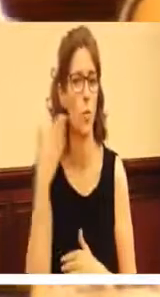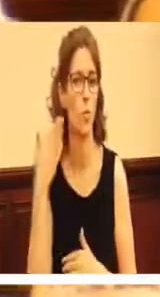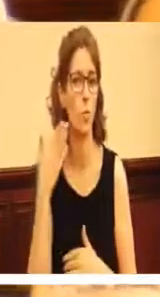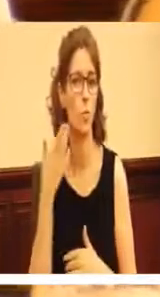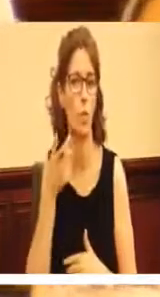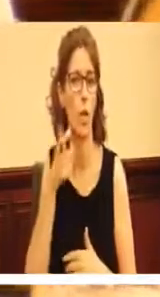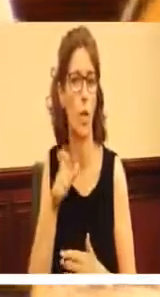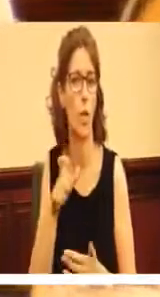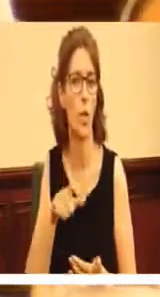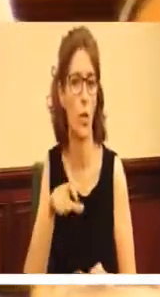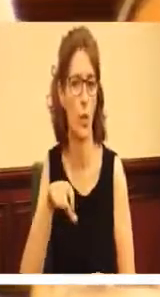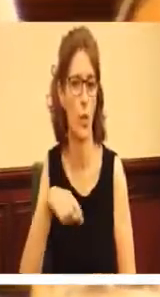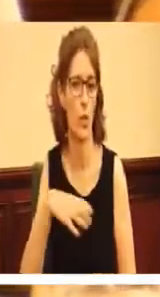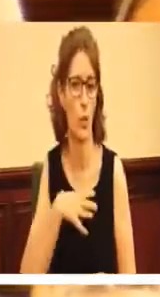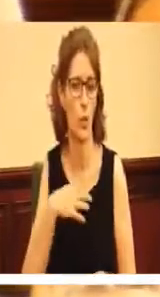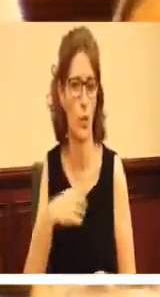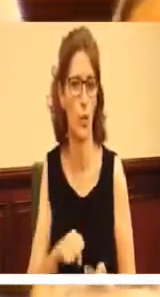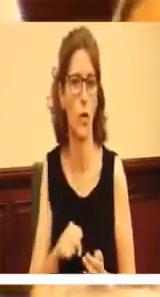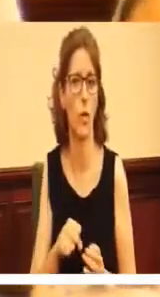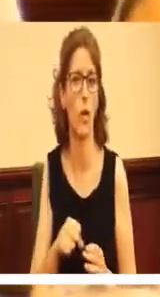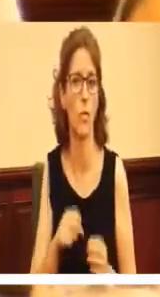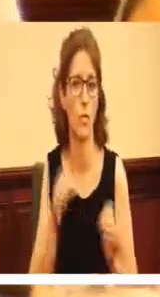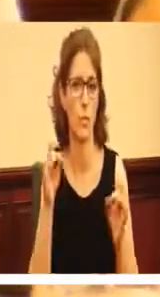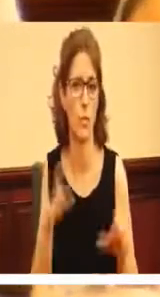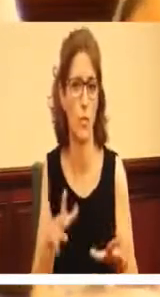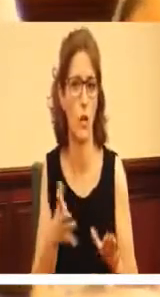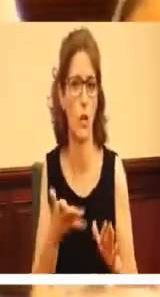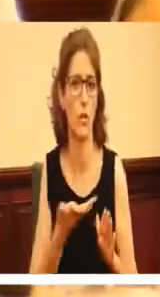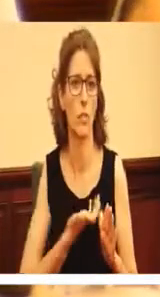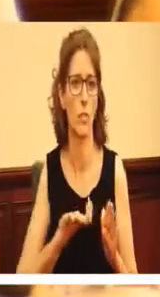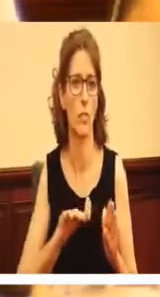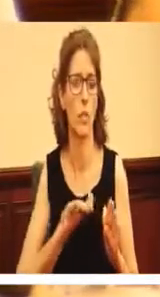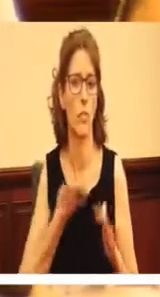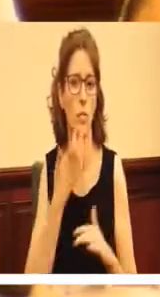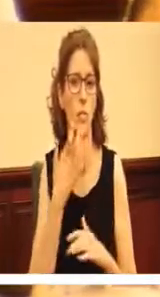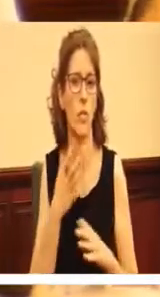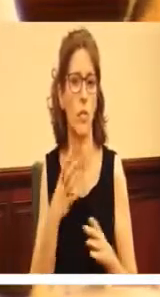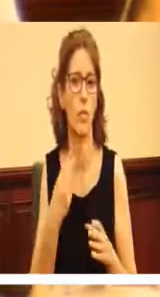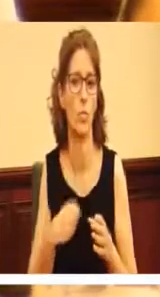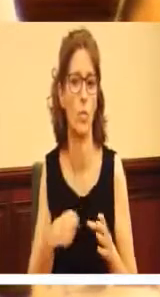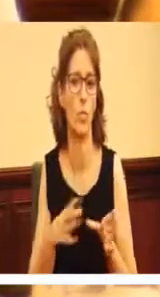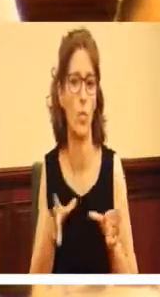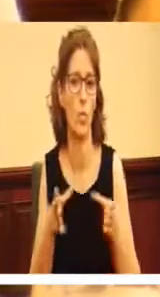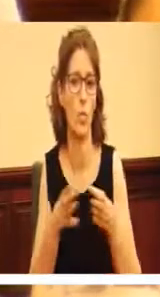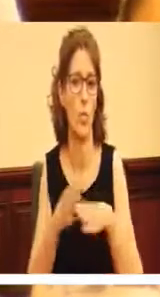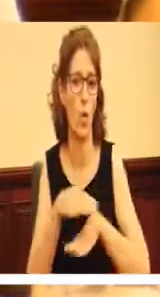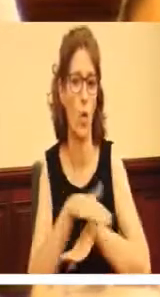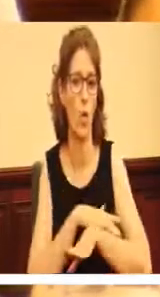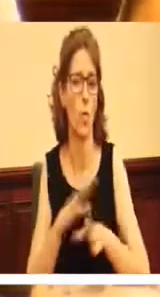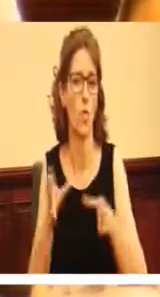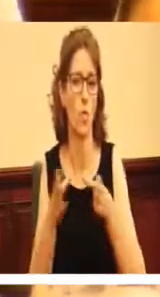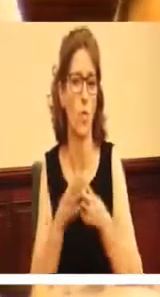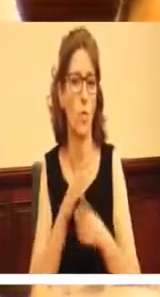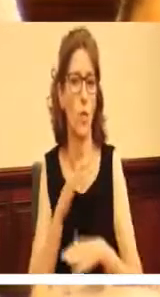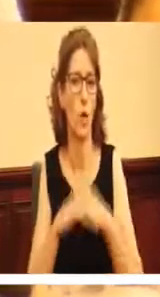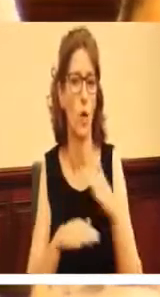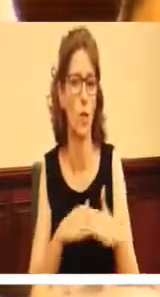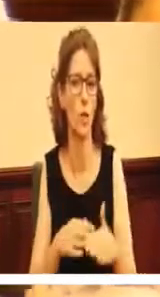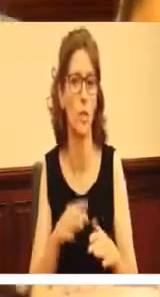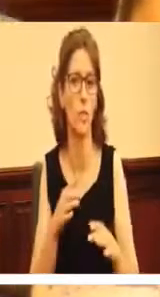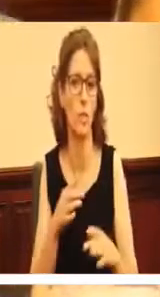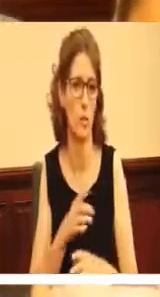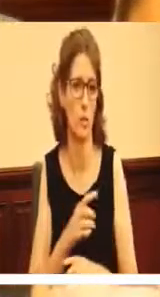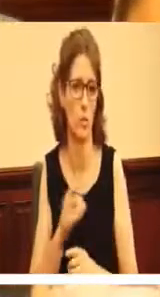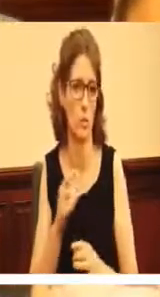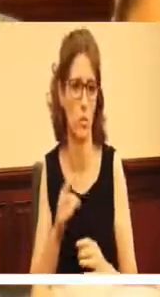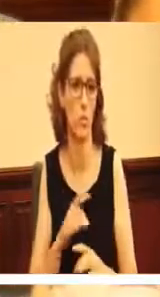ciudad no va a ser menos, y este ayuntamiento, mientras esté liderado por formaciones progresistas, pues tampoco. No sé si